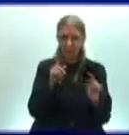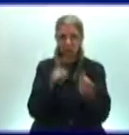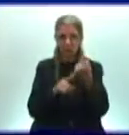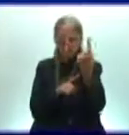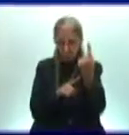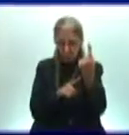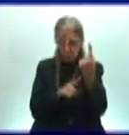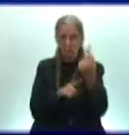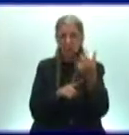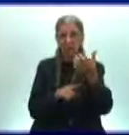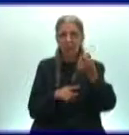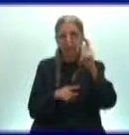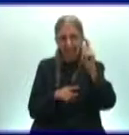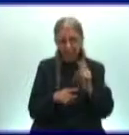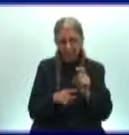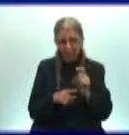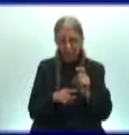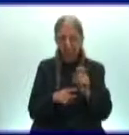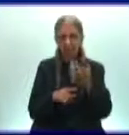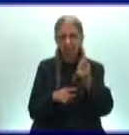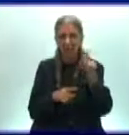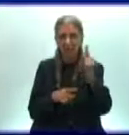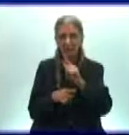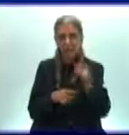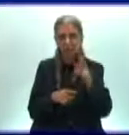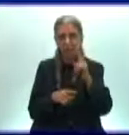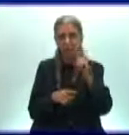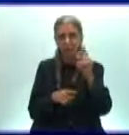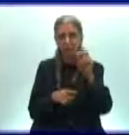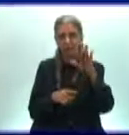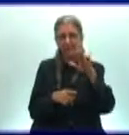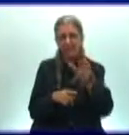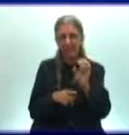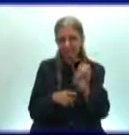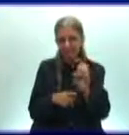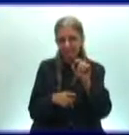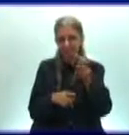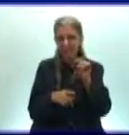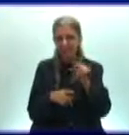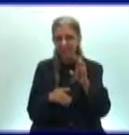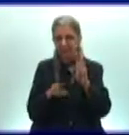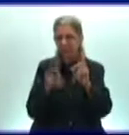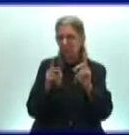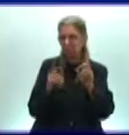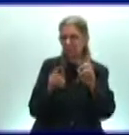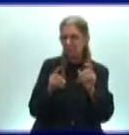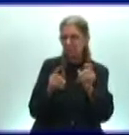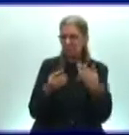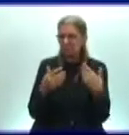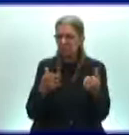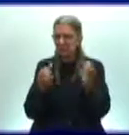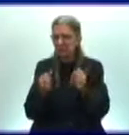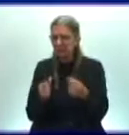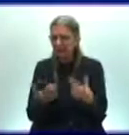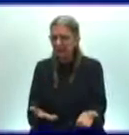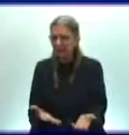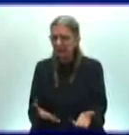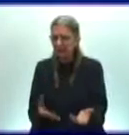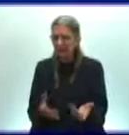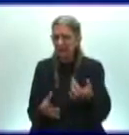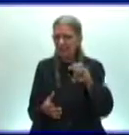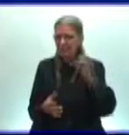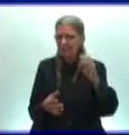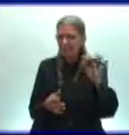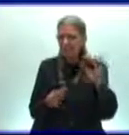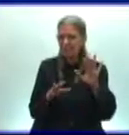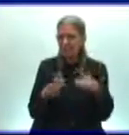átomo de ese elemento químico. Por tanto, ¿cómo nos queda la información cualitativa y cuantitativa que nos brinda esa fórmula química del